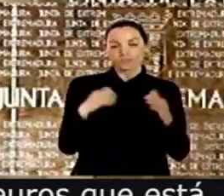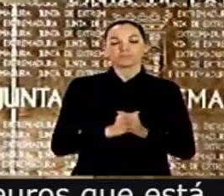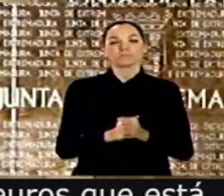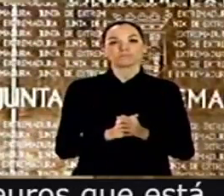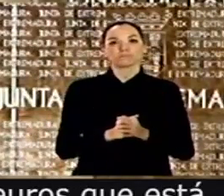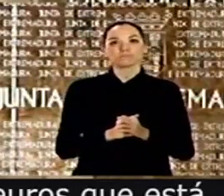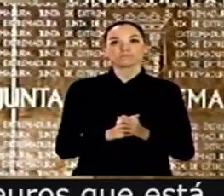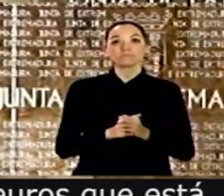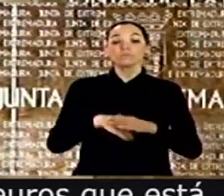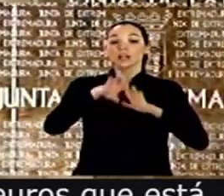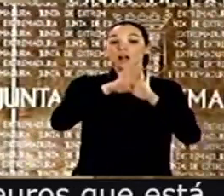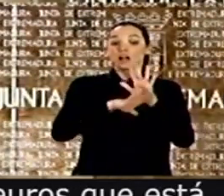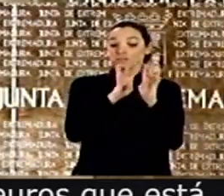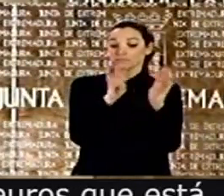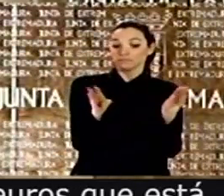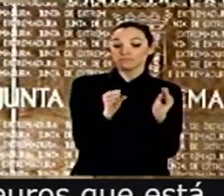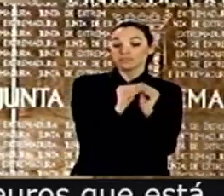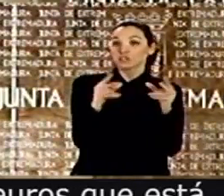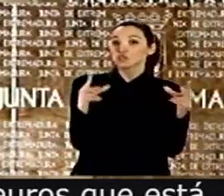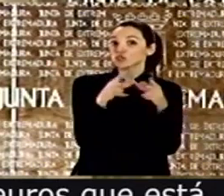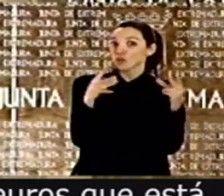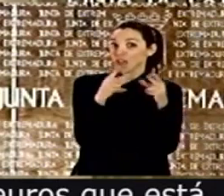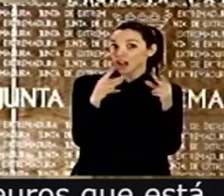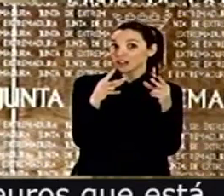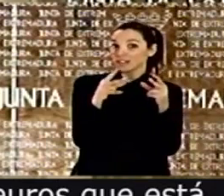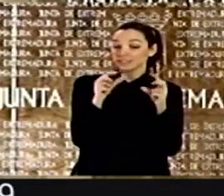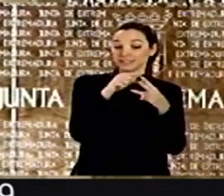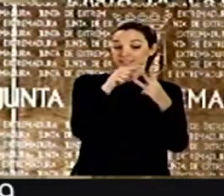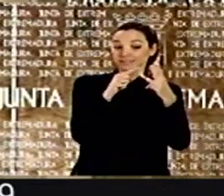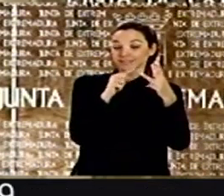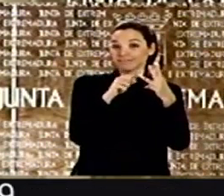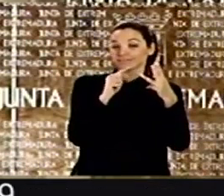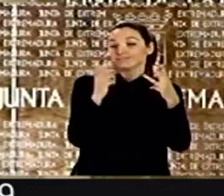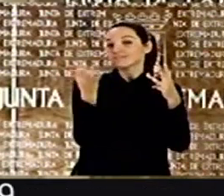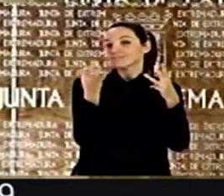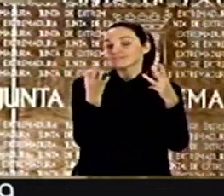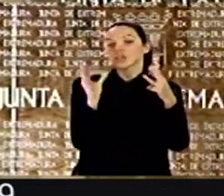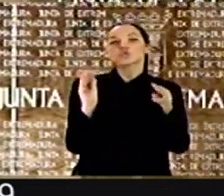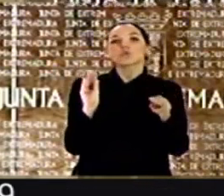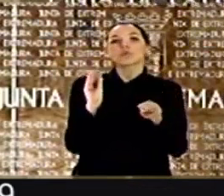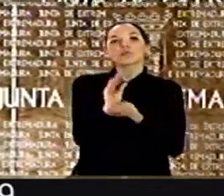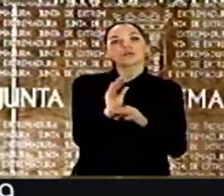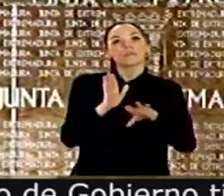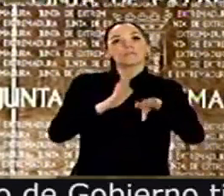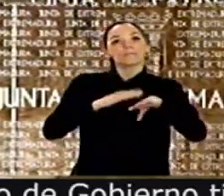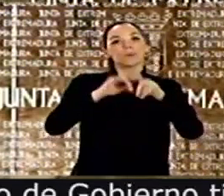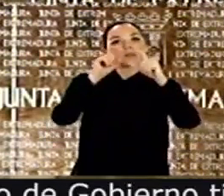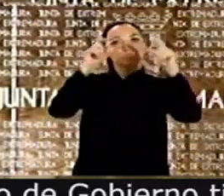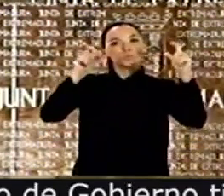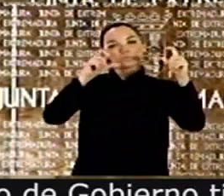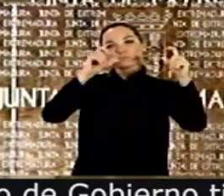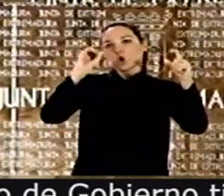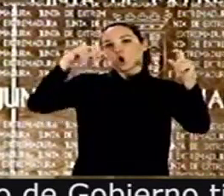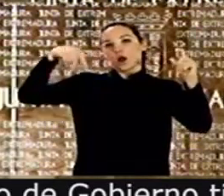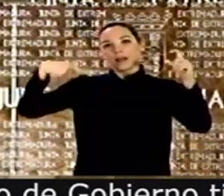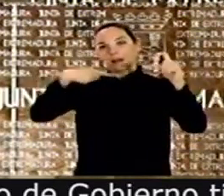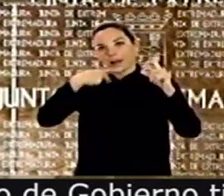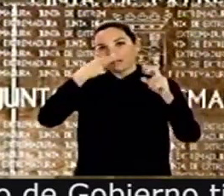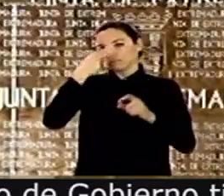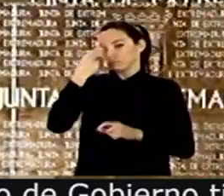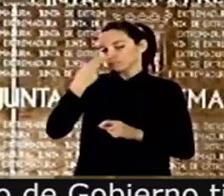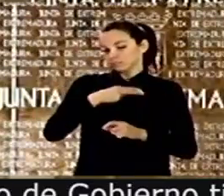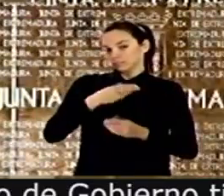este paquete social que hoy aprueba el Consejo de Gobierno tiene que ver también con subvenciones a entidades privadas sin fin de lucro para prestar los servicios que